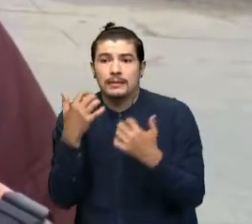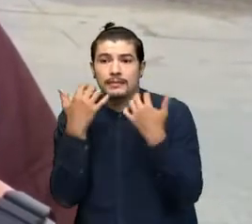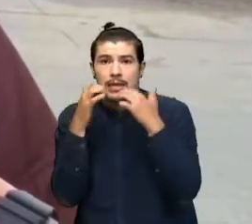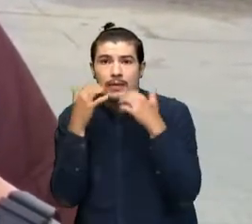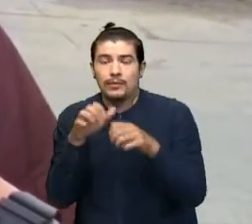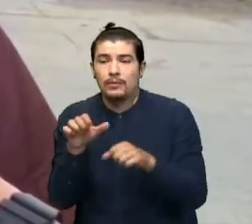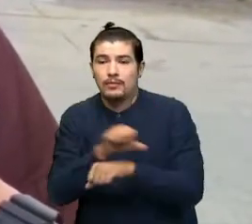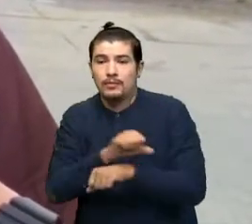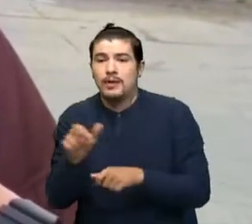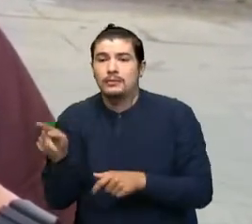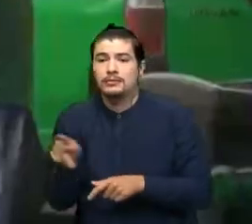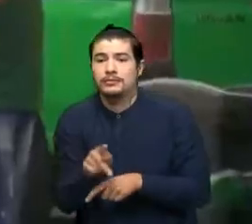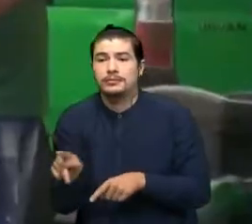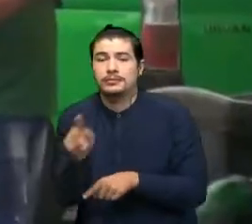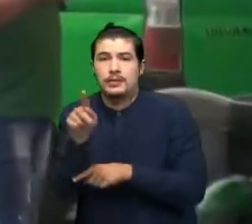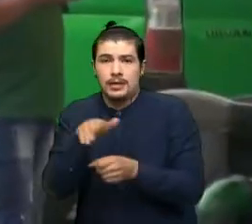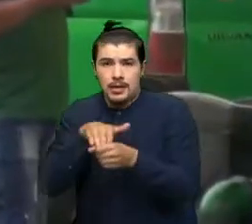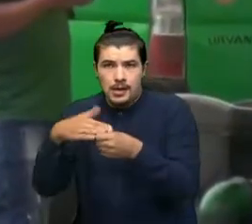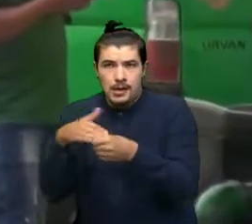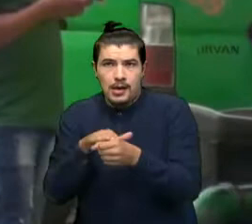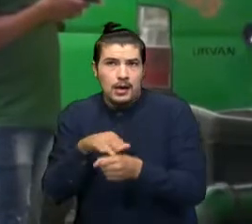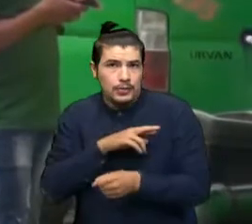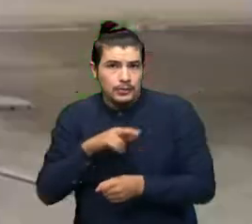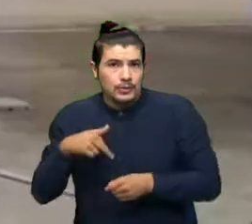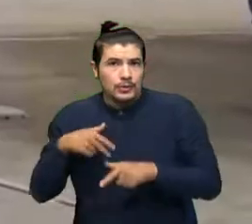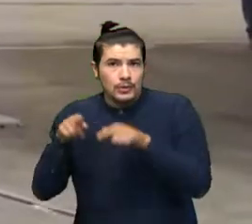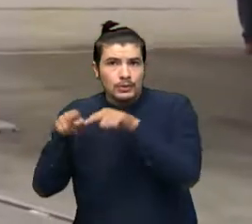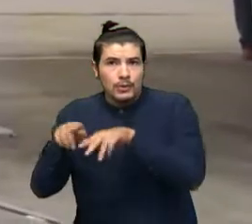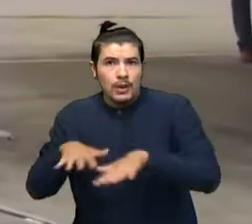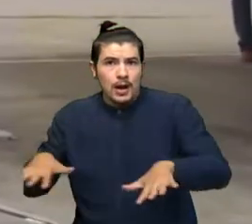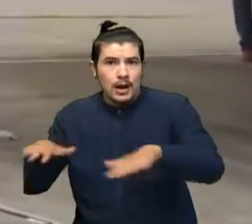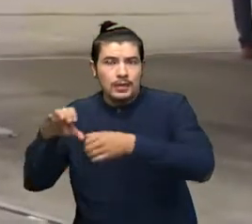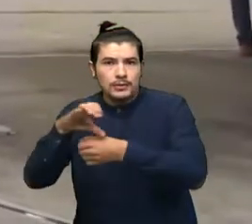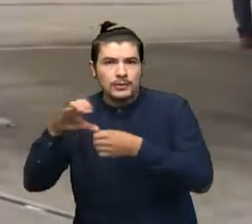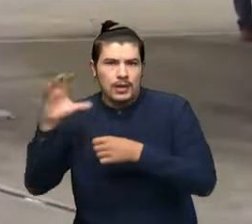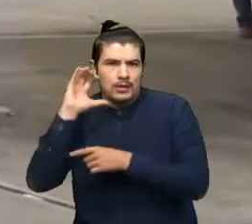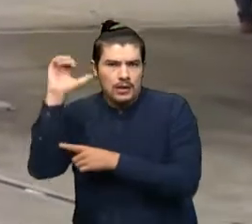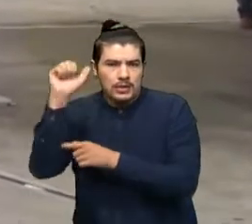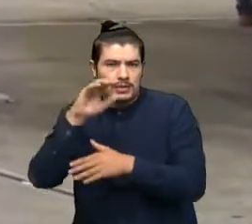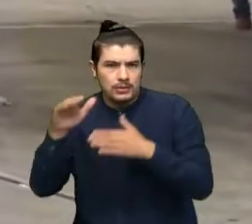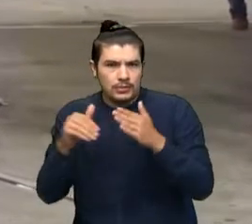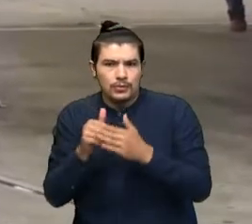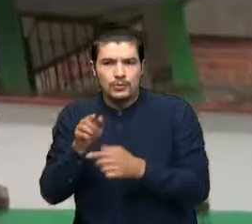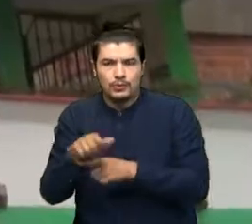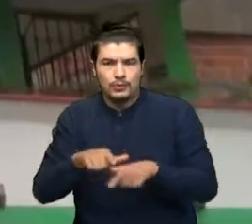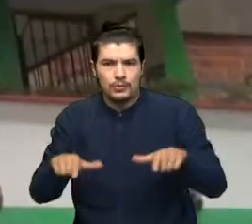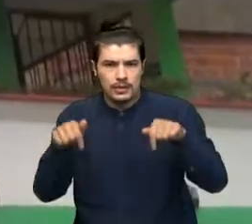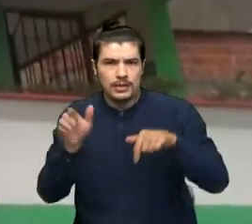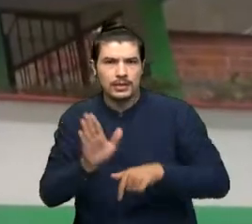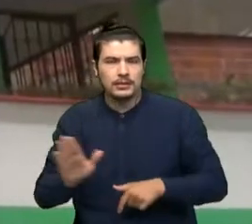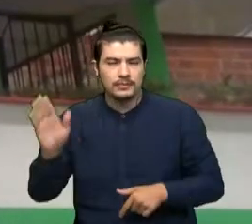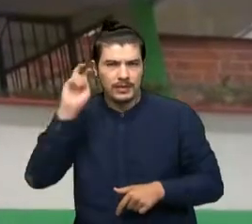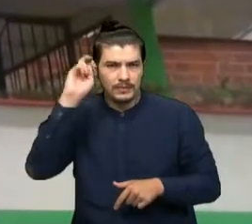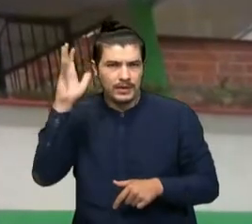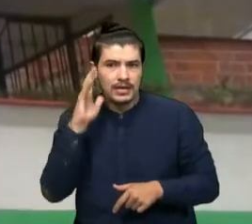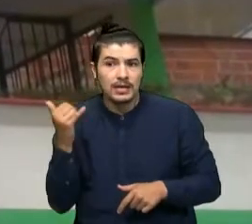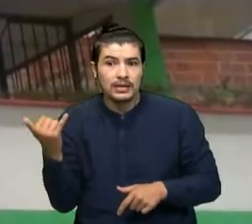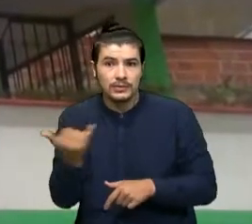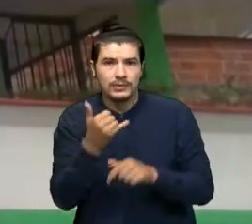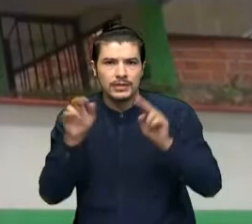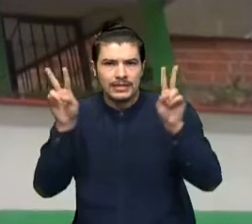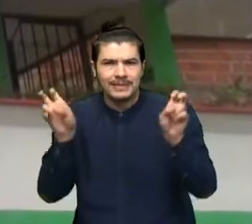nosotros, que el Catatumbo, la despensa de agraria de la ciudad de Ocaña y de la provincia y digamos que del norte de Santander, y estos temas pues siempre